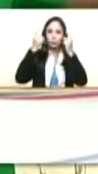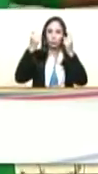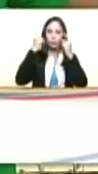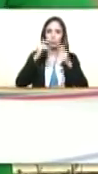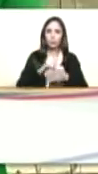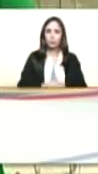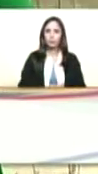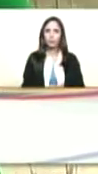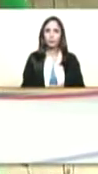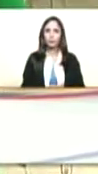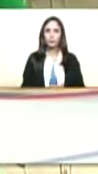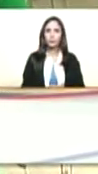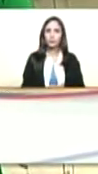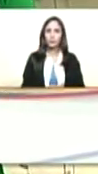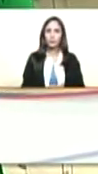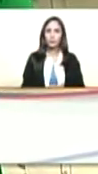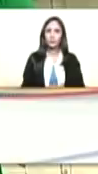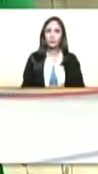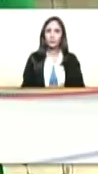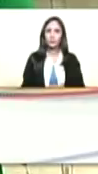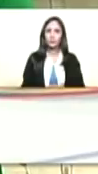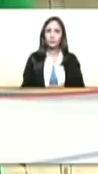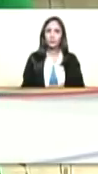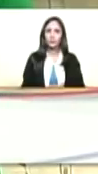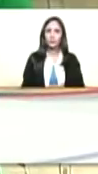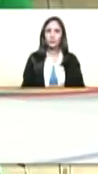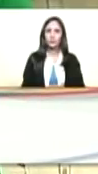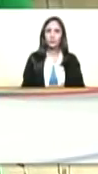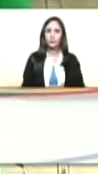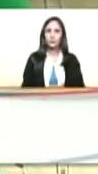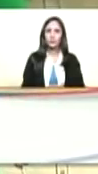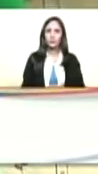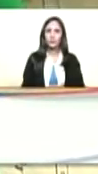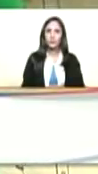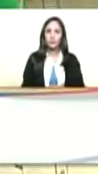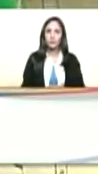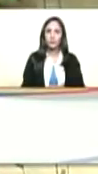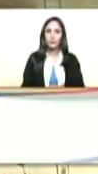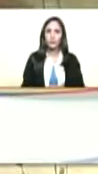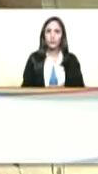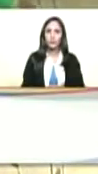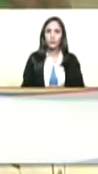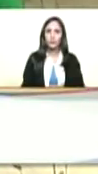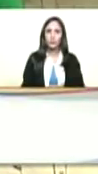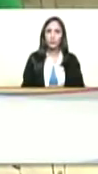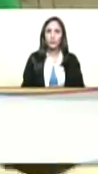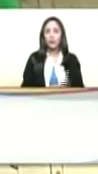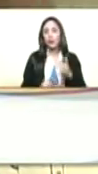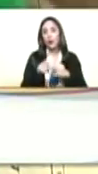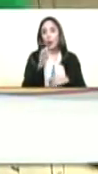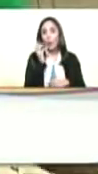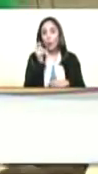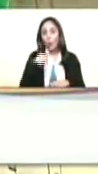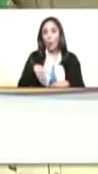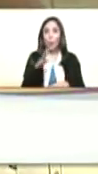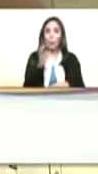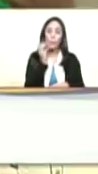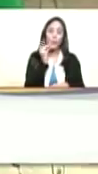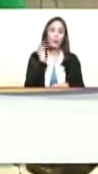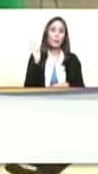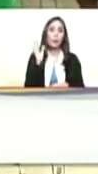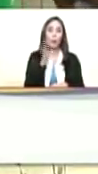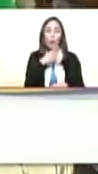su libro Joven, empínate. En aquel momento, Joven, empínate es para nosotros una carta de navegación. Hoy, Joven, empínate, joven,